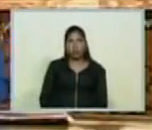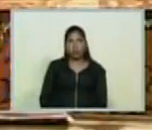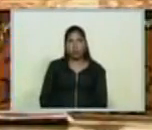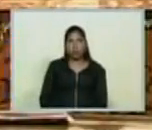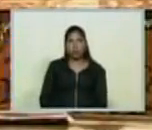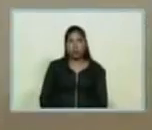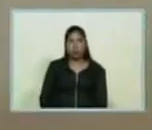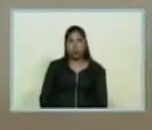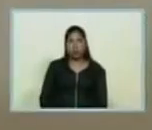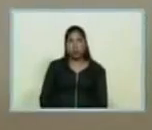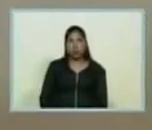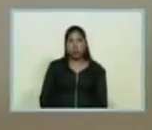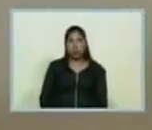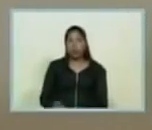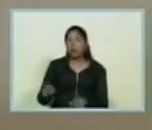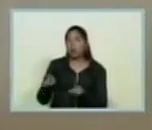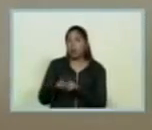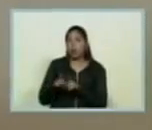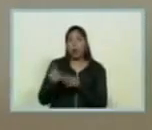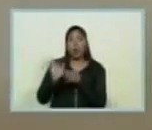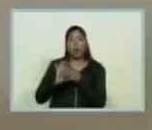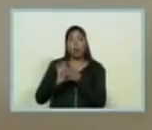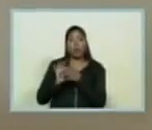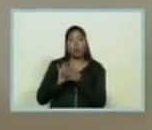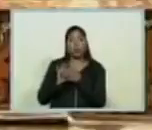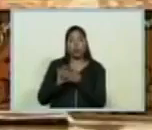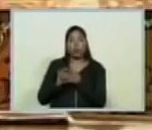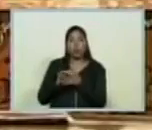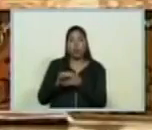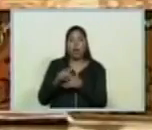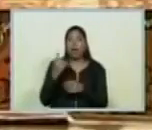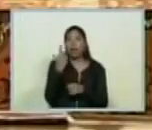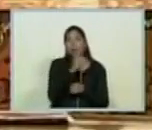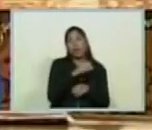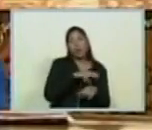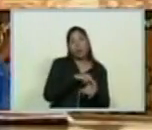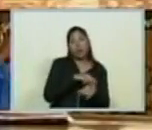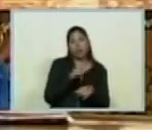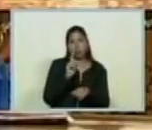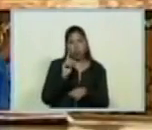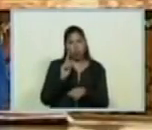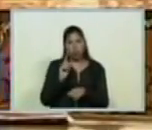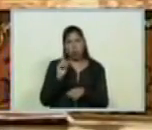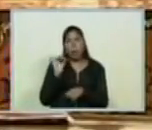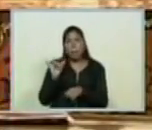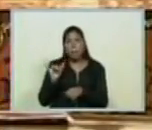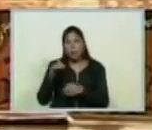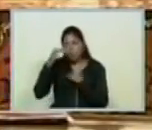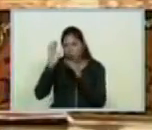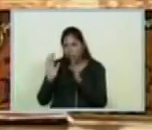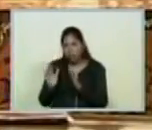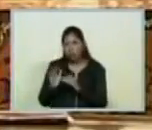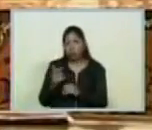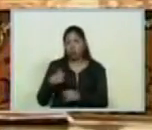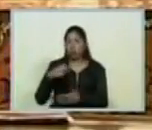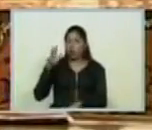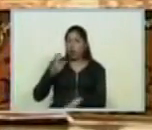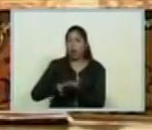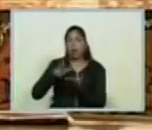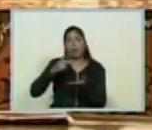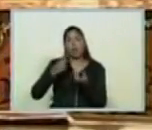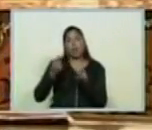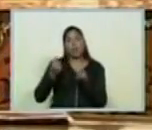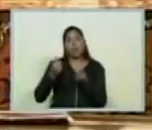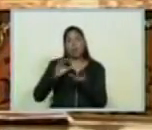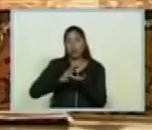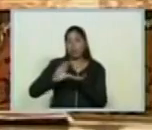tú garantizas una dinámica de funcionamiento que no debe pararse. Así que yo voy a probar los recursos para que